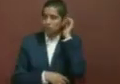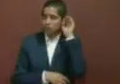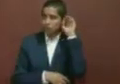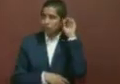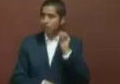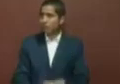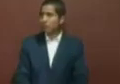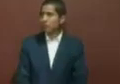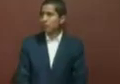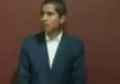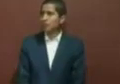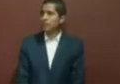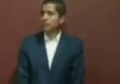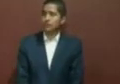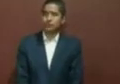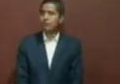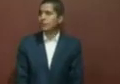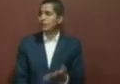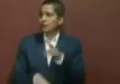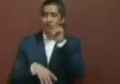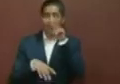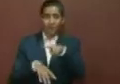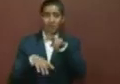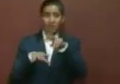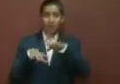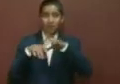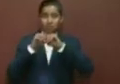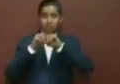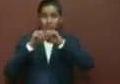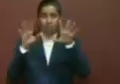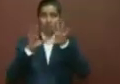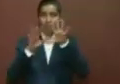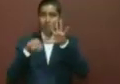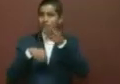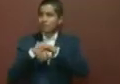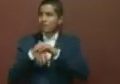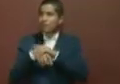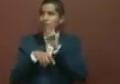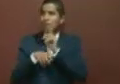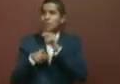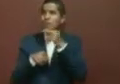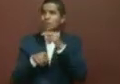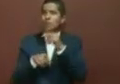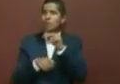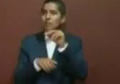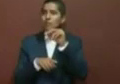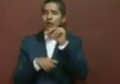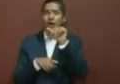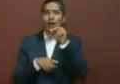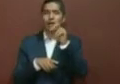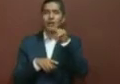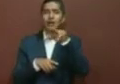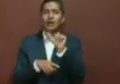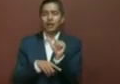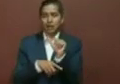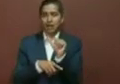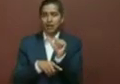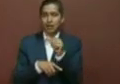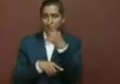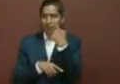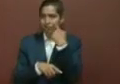tú? Realmente sorprendente, amiga. ¿Cómo te llamas? Adriana Balasis. Adriana,